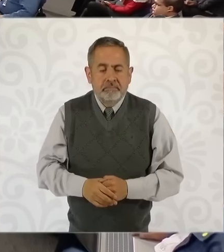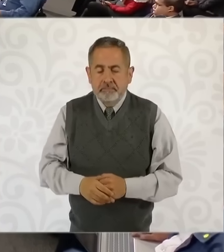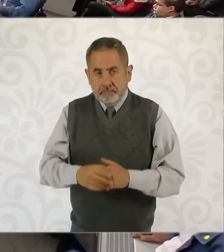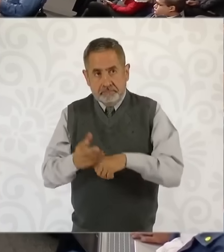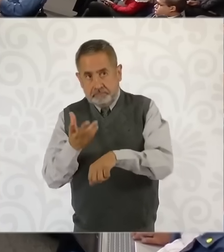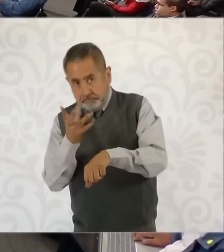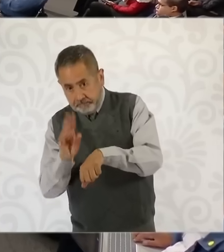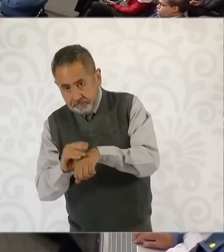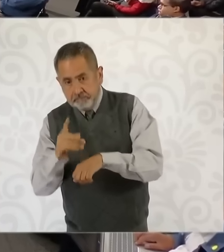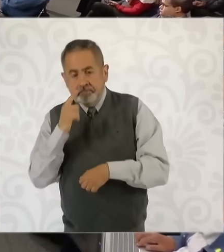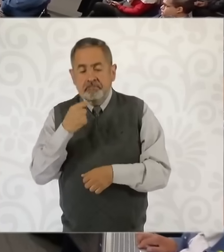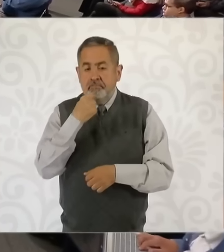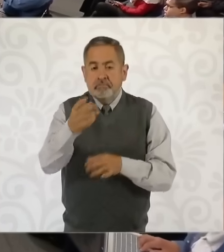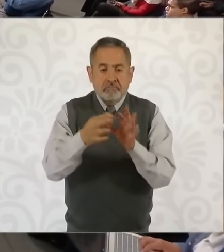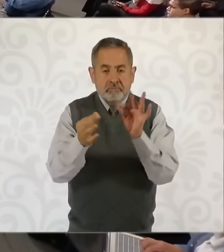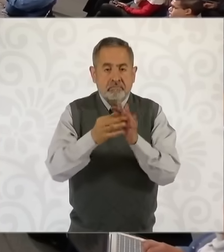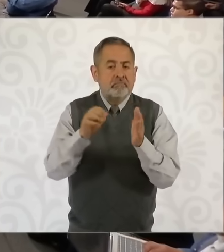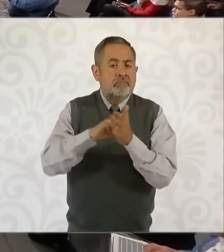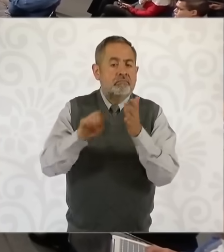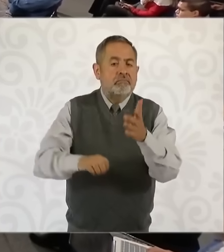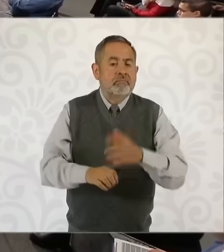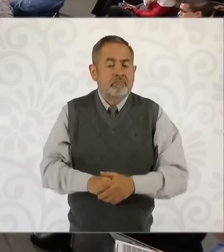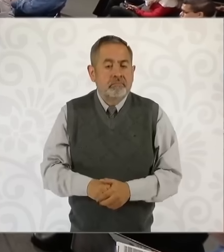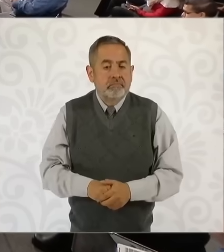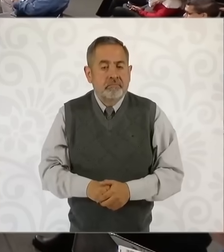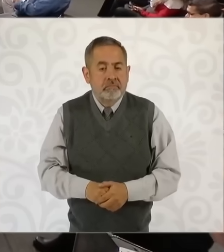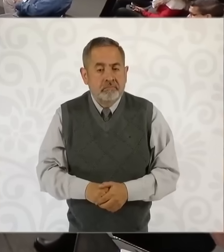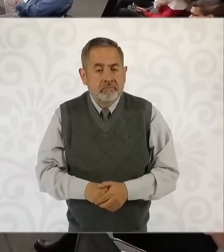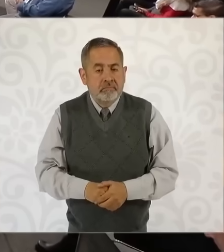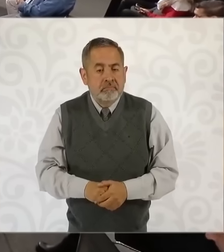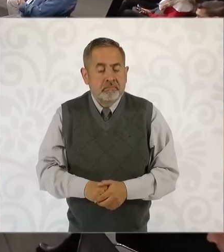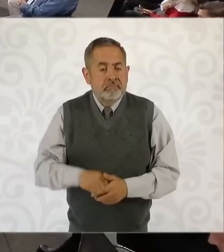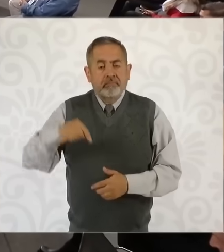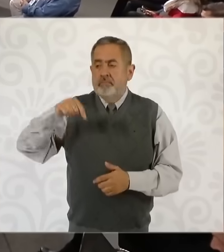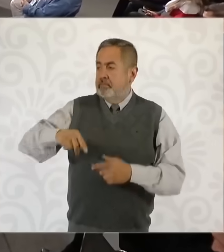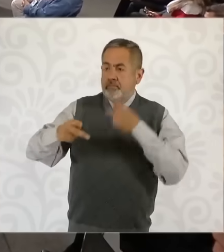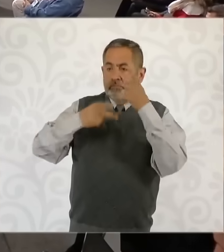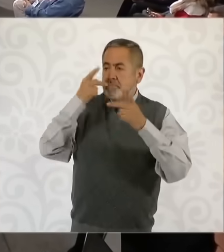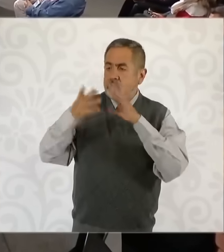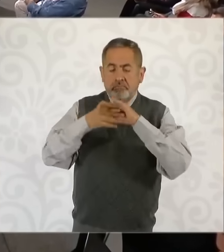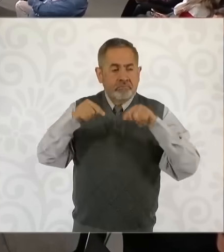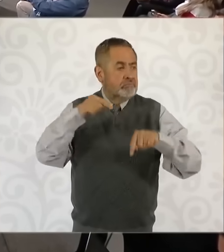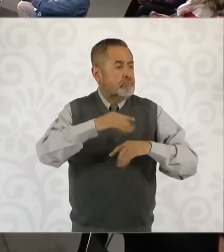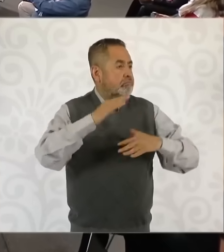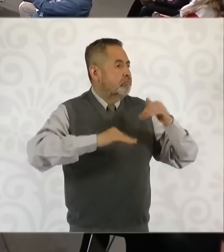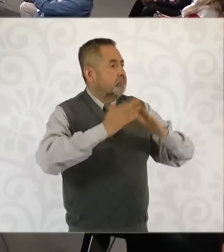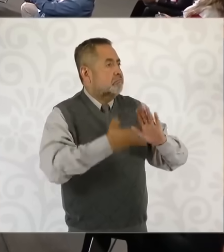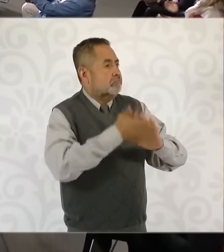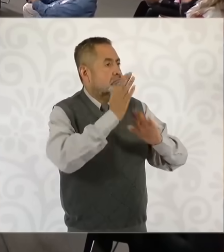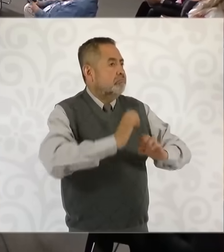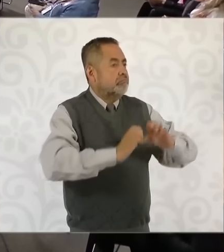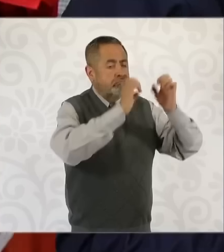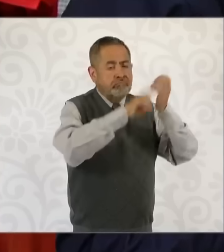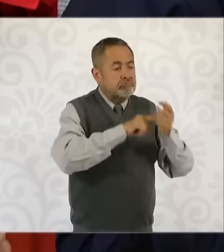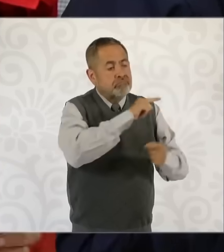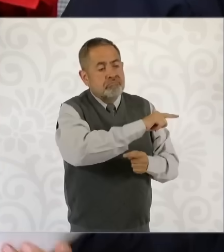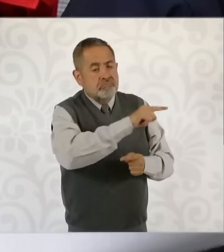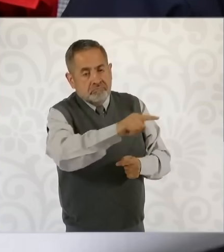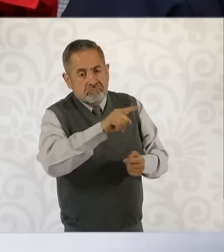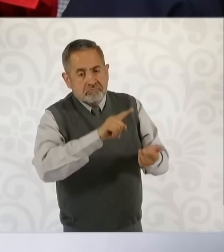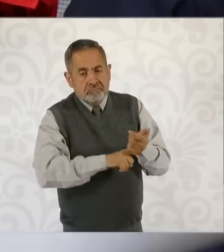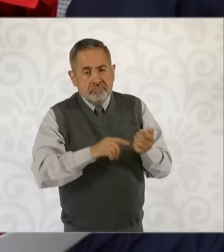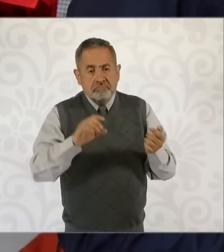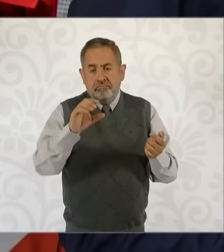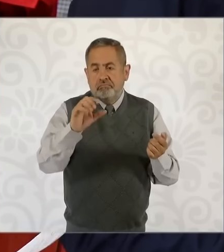permite, por ejemplo, aquí le han dicho mucho sobre varios desarrollos, en particular de Carmelina.